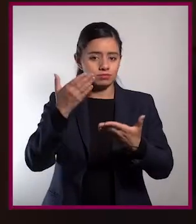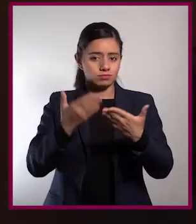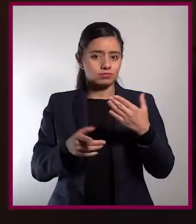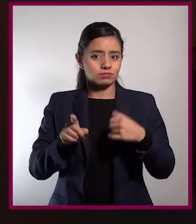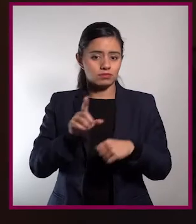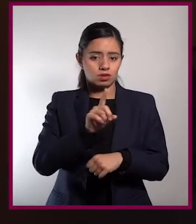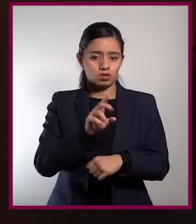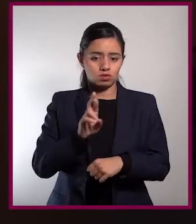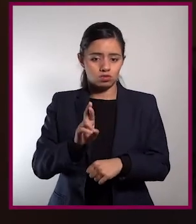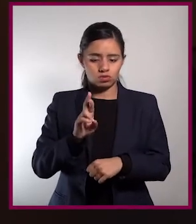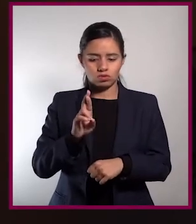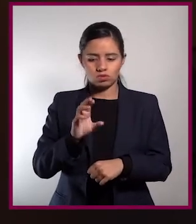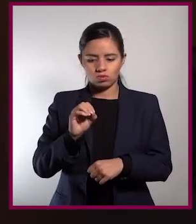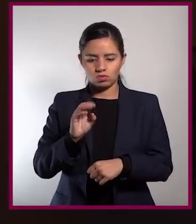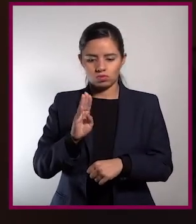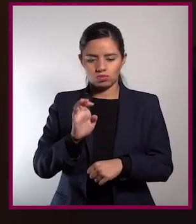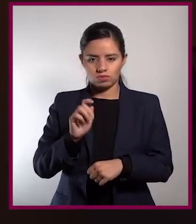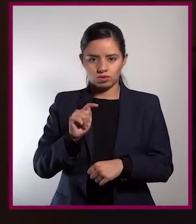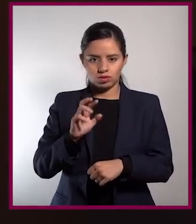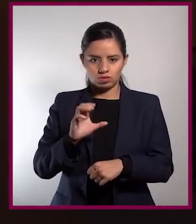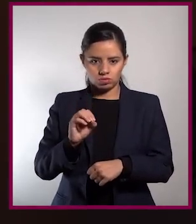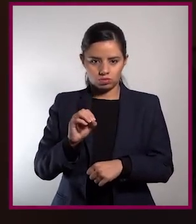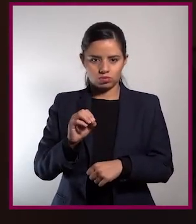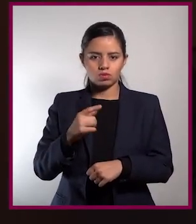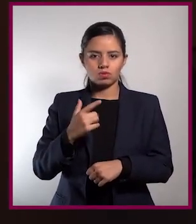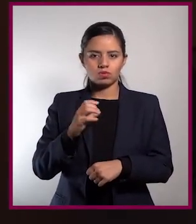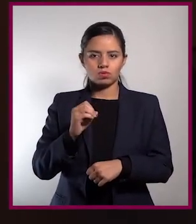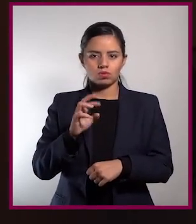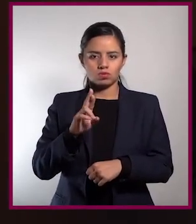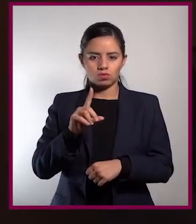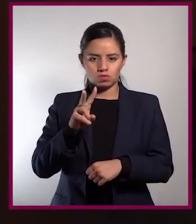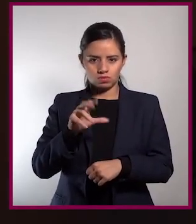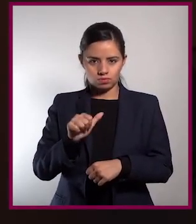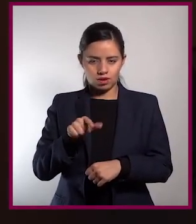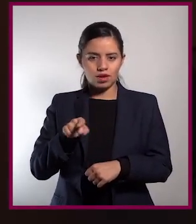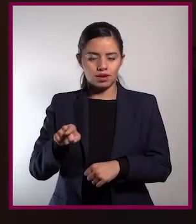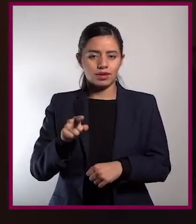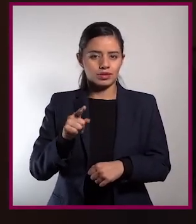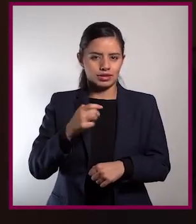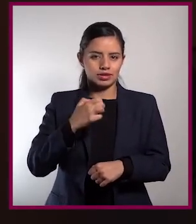Ahora nos acompaña el doctor Roberto Antonio Córdoba González, especialista en ginecología y obstetricia y miembro de la